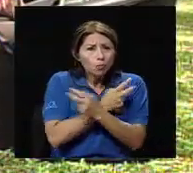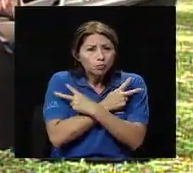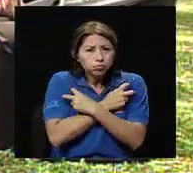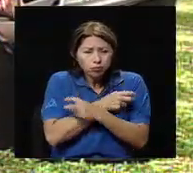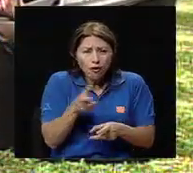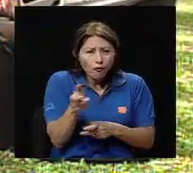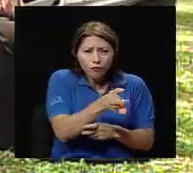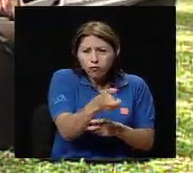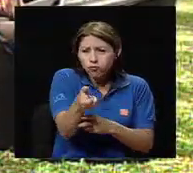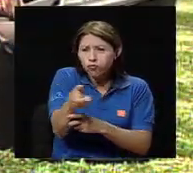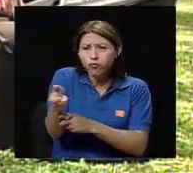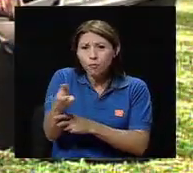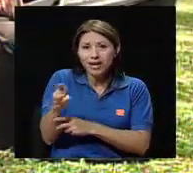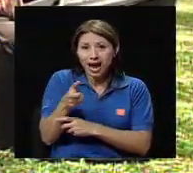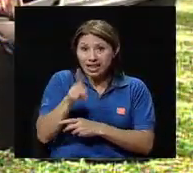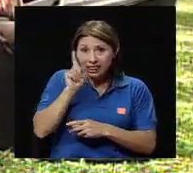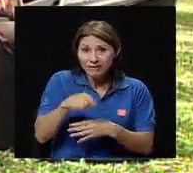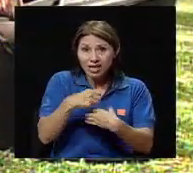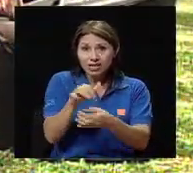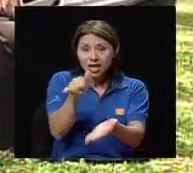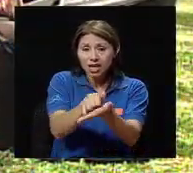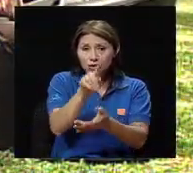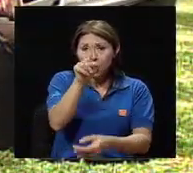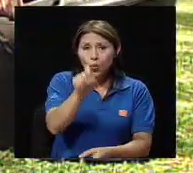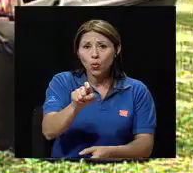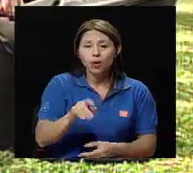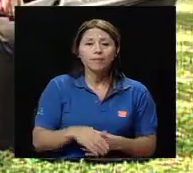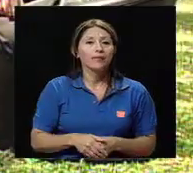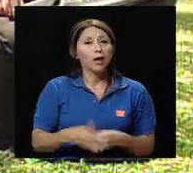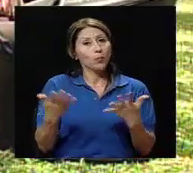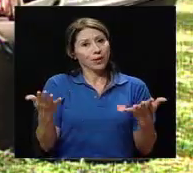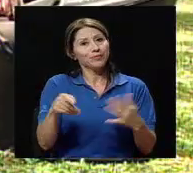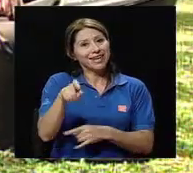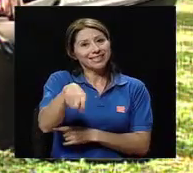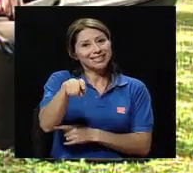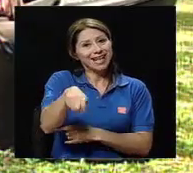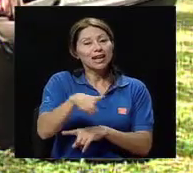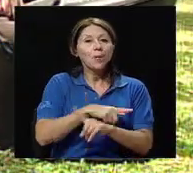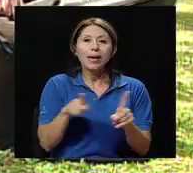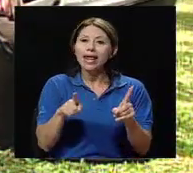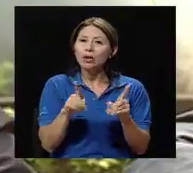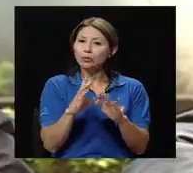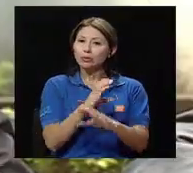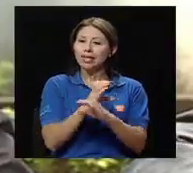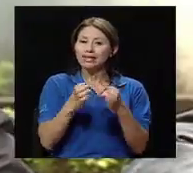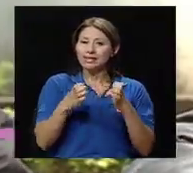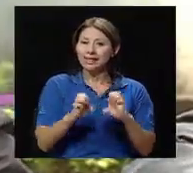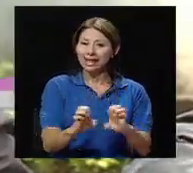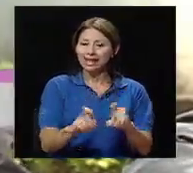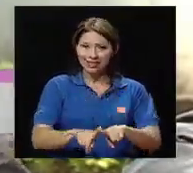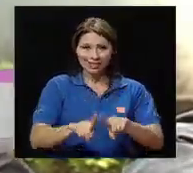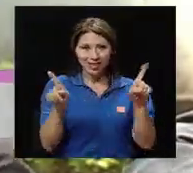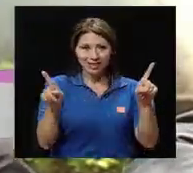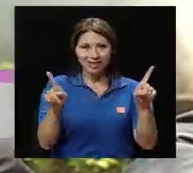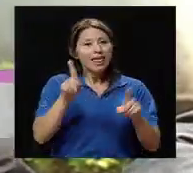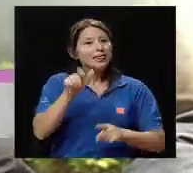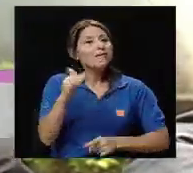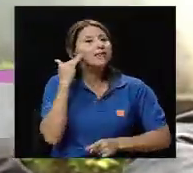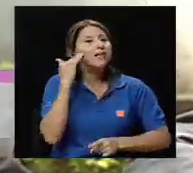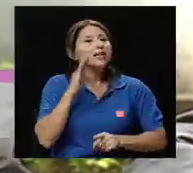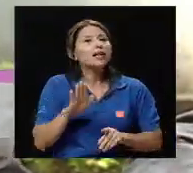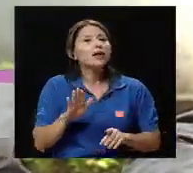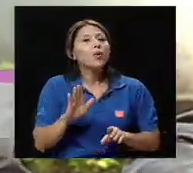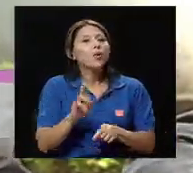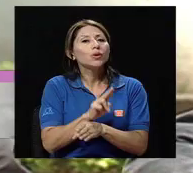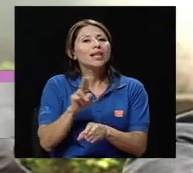Luis me permite, vamos a ver, primero que todo la fumigación es necesaria pero es estratégica, que son dos conceptos diferentes, hay que saber cuándo